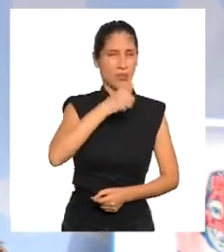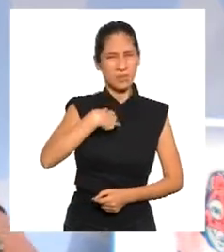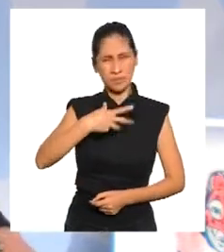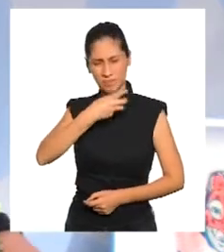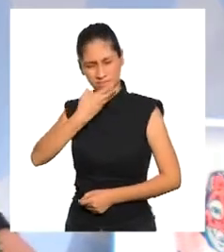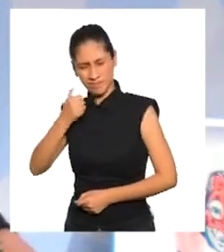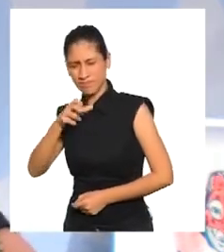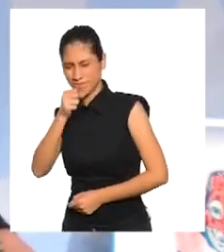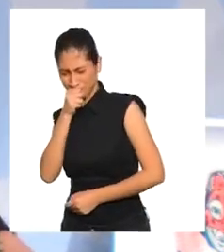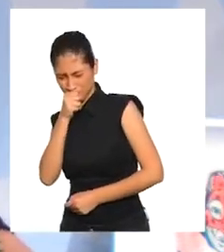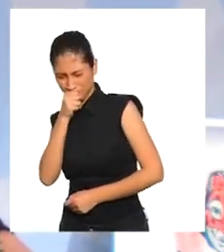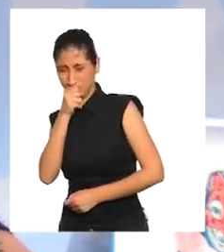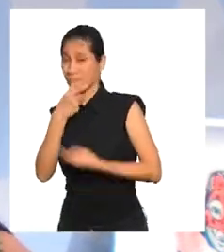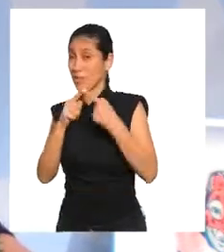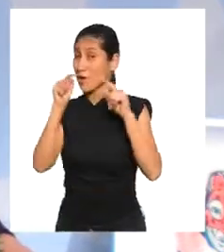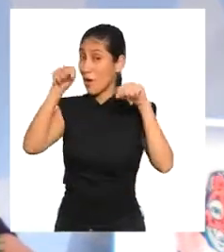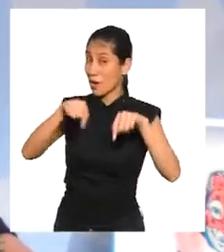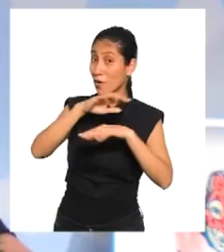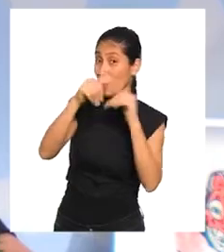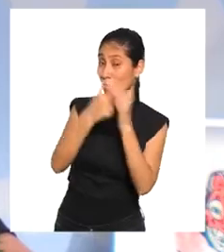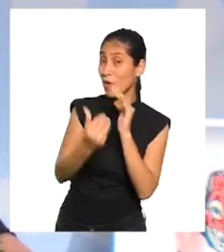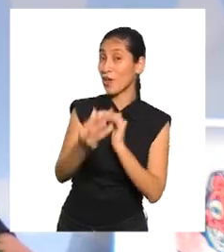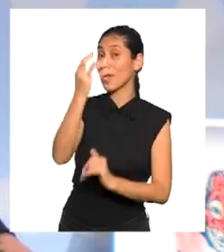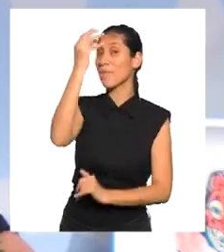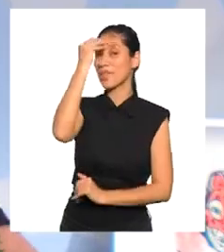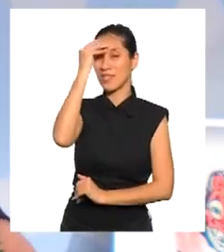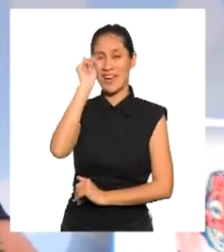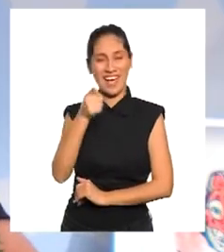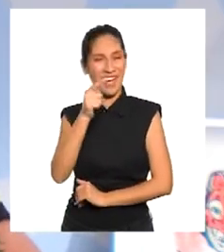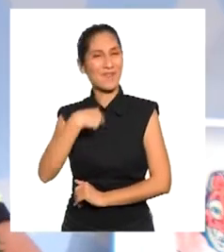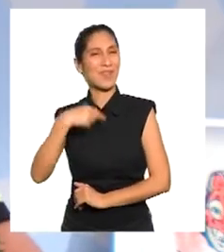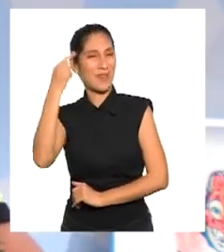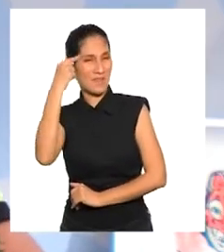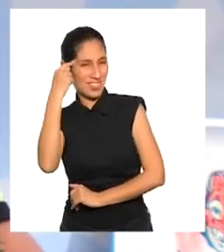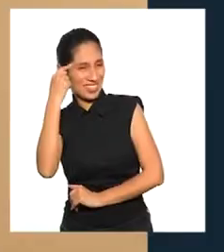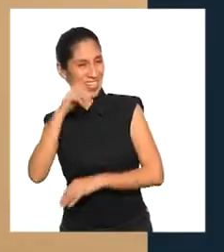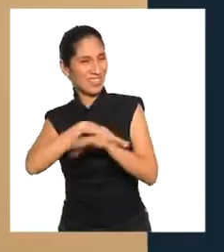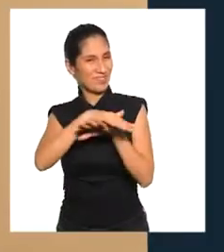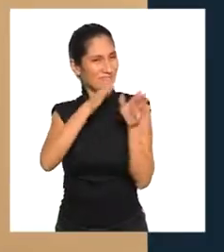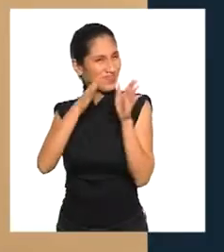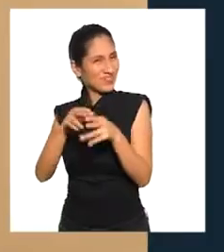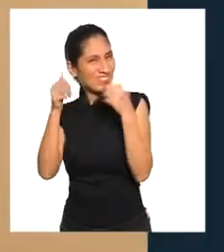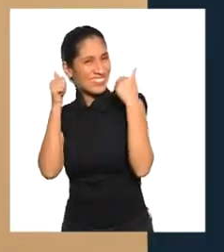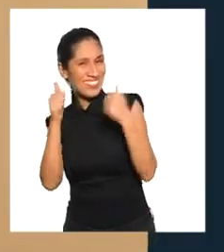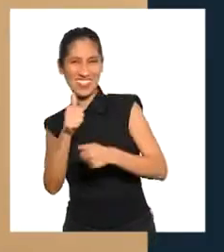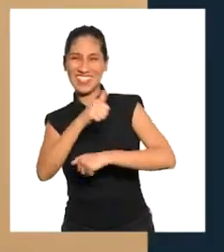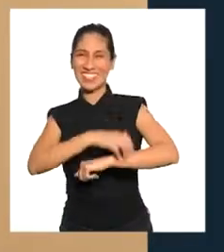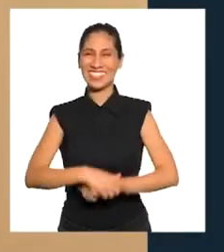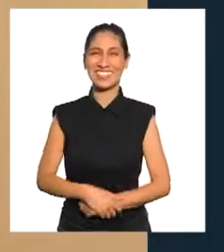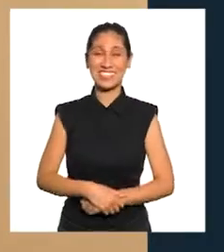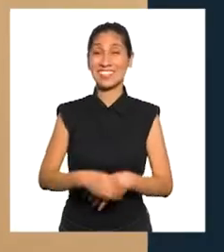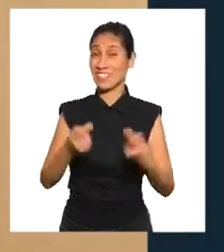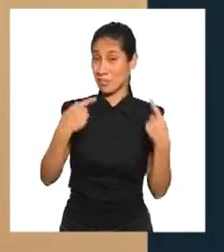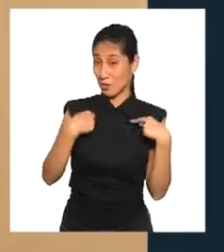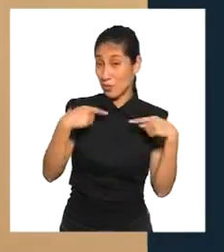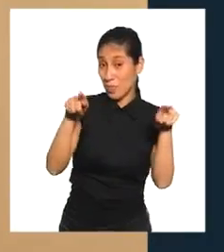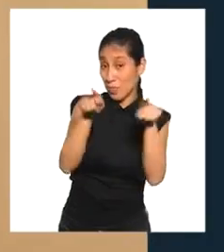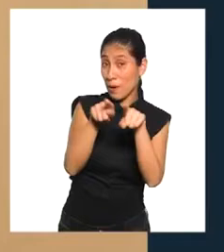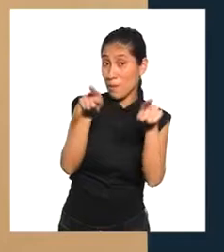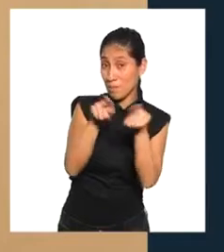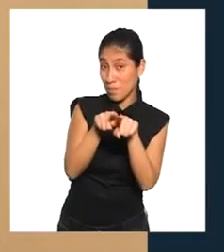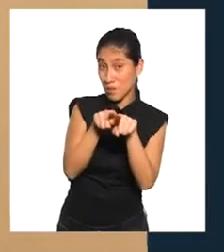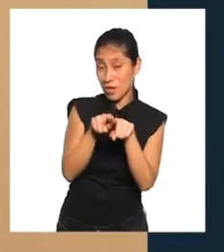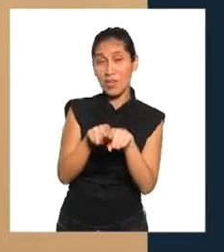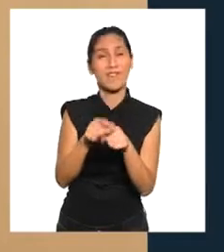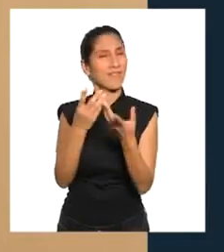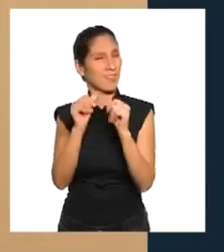¿sabes qué? Creo que con todo lo aprendido voy a pensar en un mejor plan. Excelente. Yo también tengo